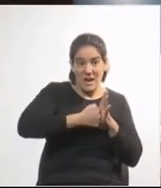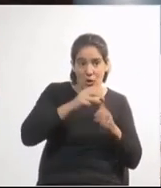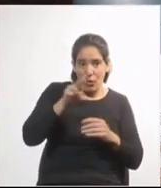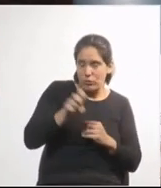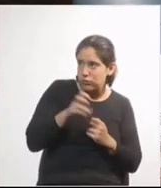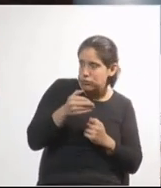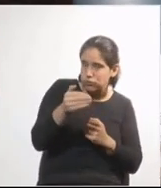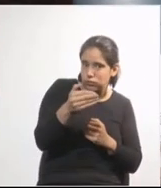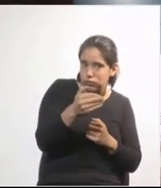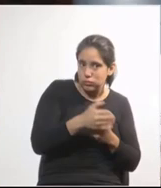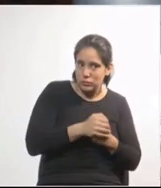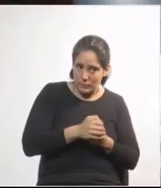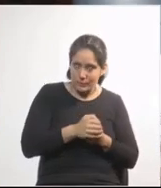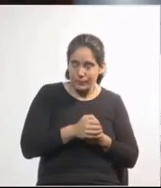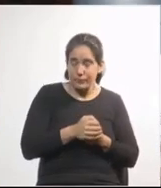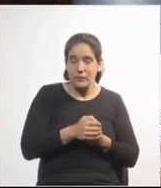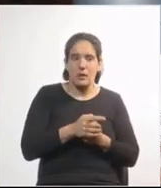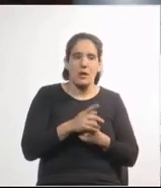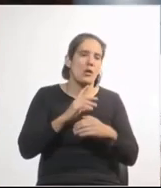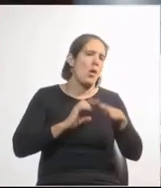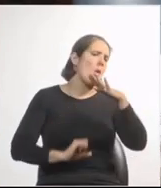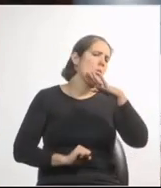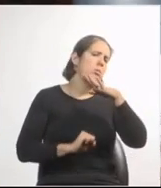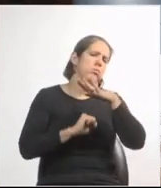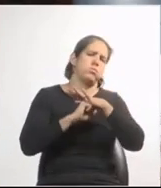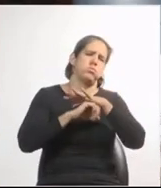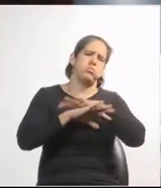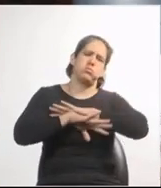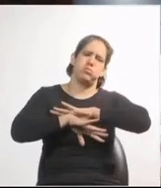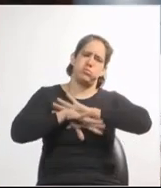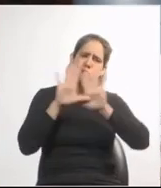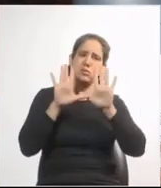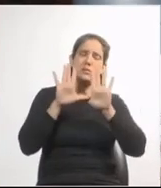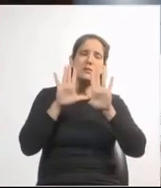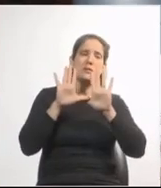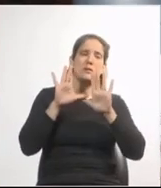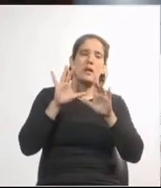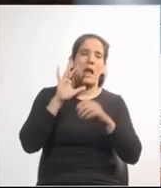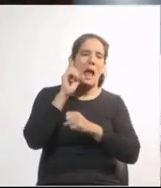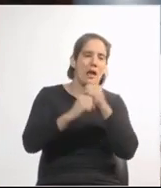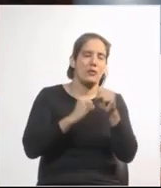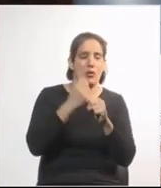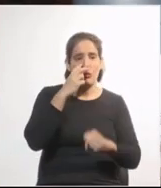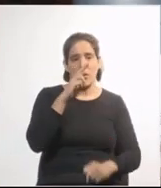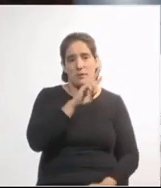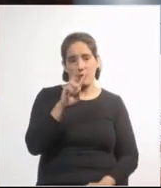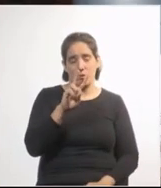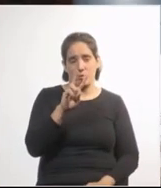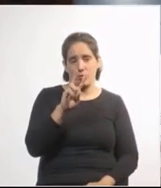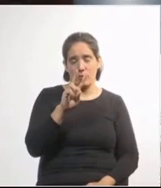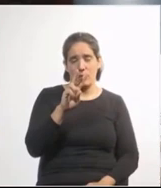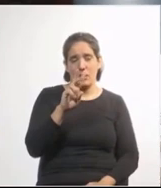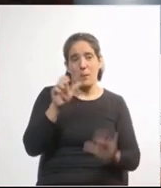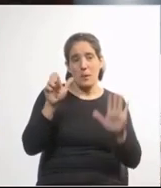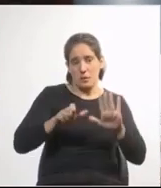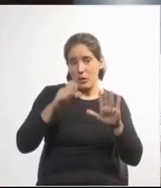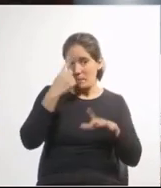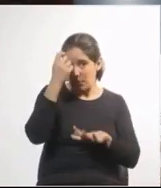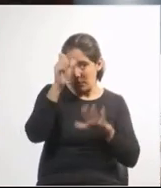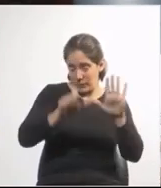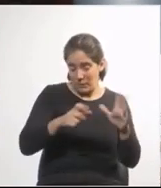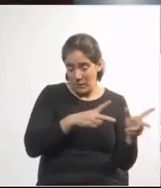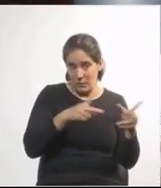del año, una cifra que supera lo acumulado en todo el 2022. En los primeros 6 meses del año